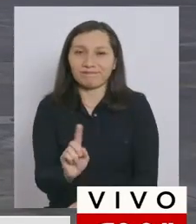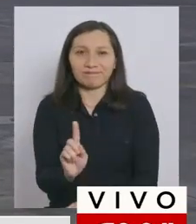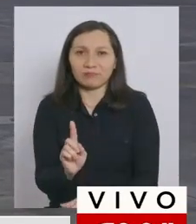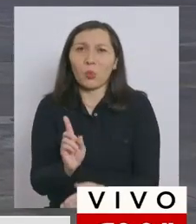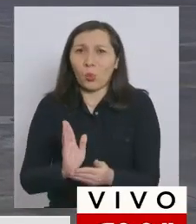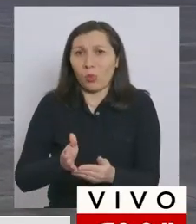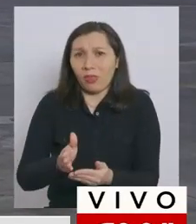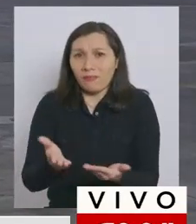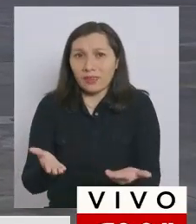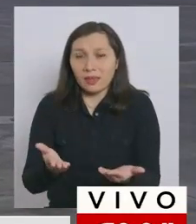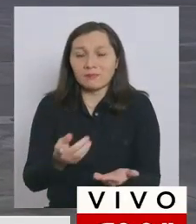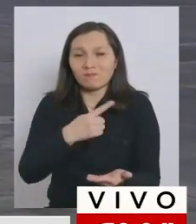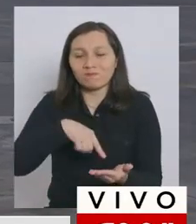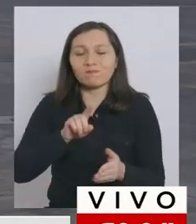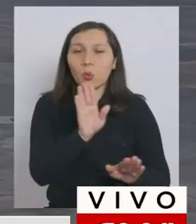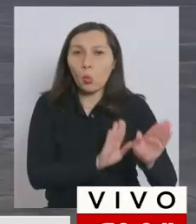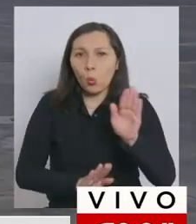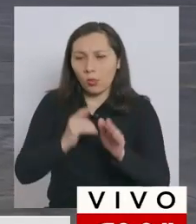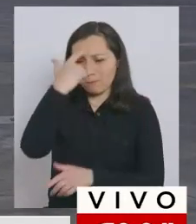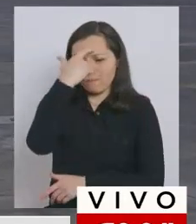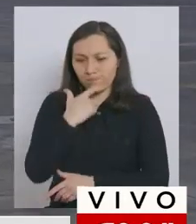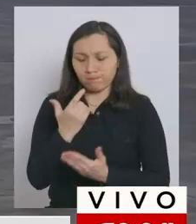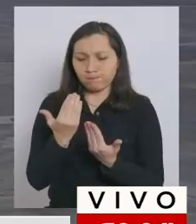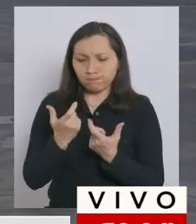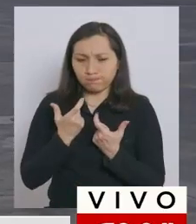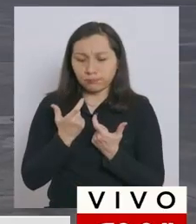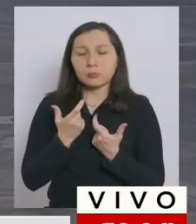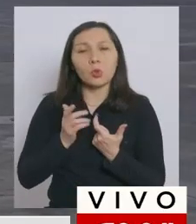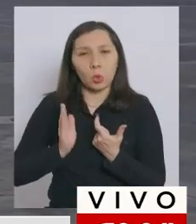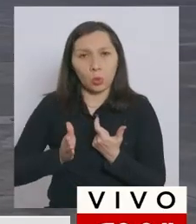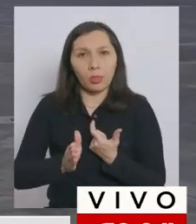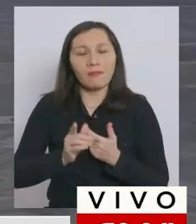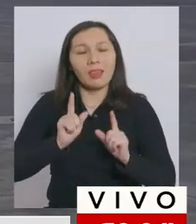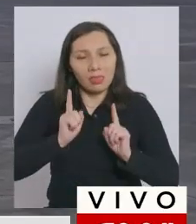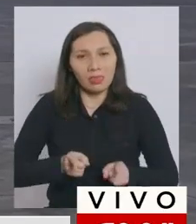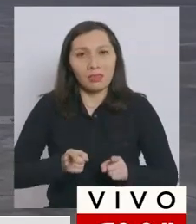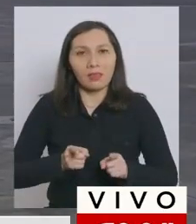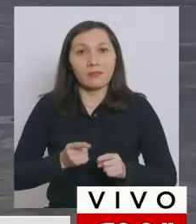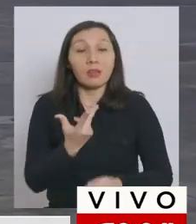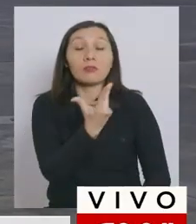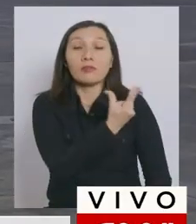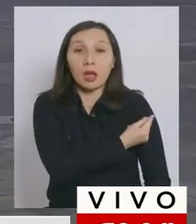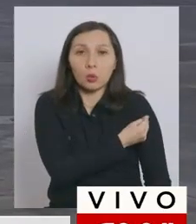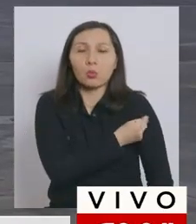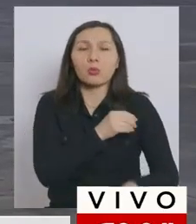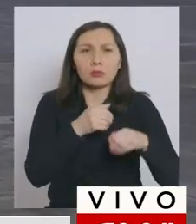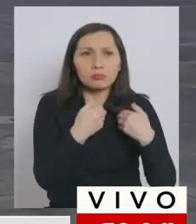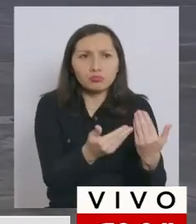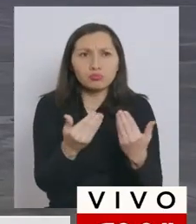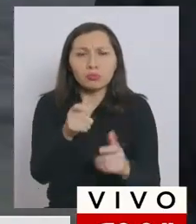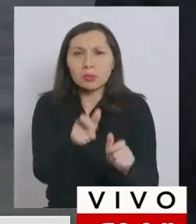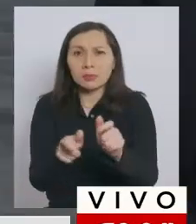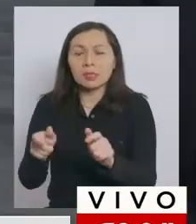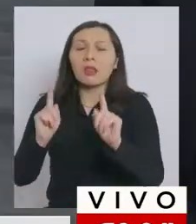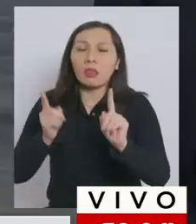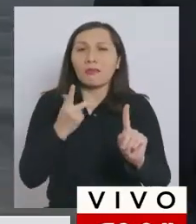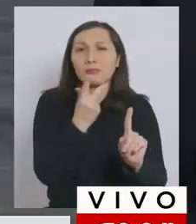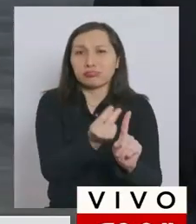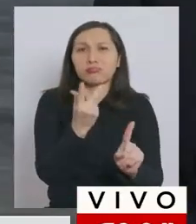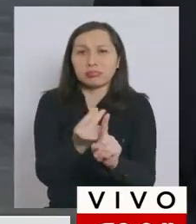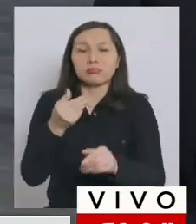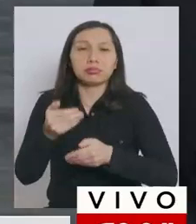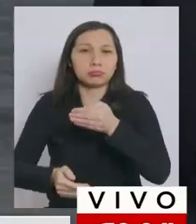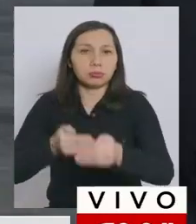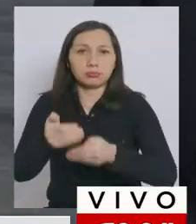y por tanto los cuidados personales tienen que mantenerse y la vacunación masiva tiene que seguir avanzando